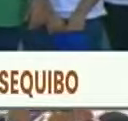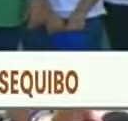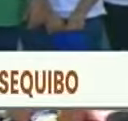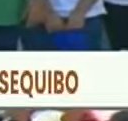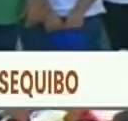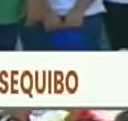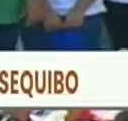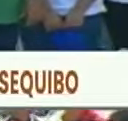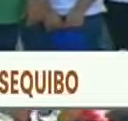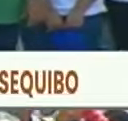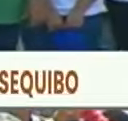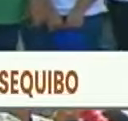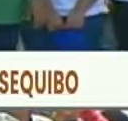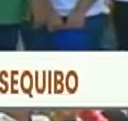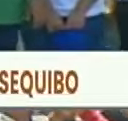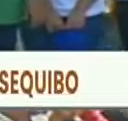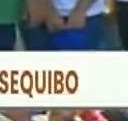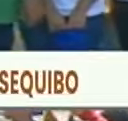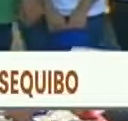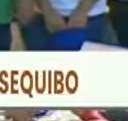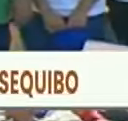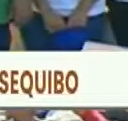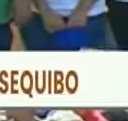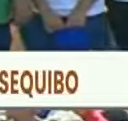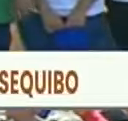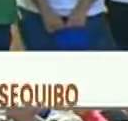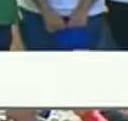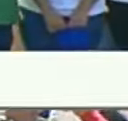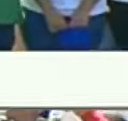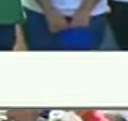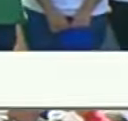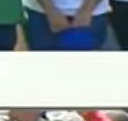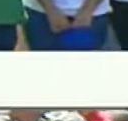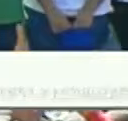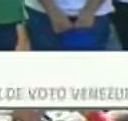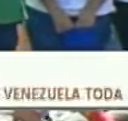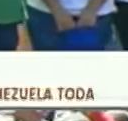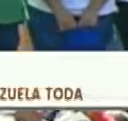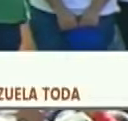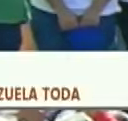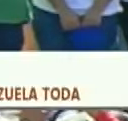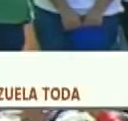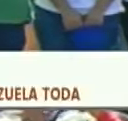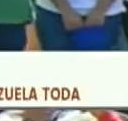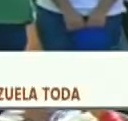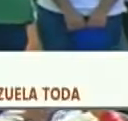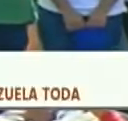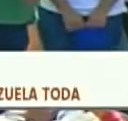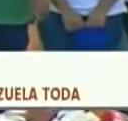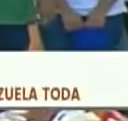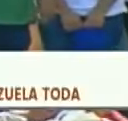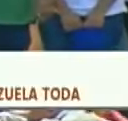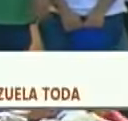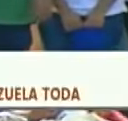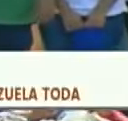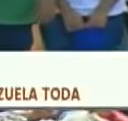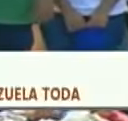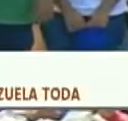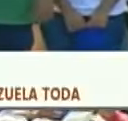Bueno, compañeros, compañeras, hermanos, hermanas, que hoy nos hemos dado cita acá en una